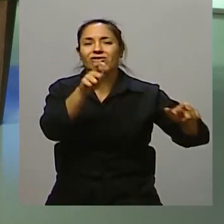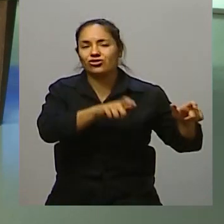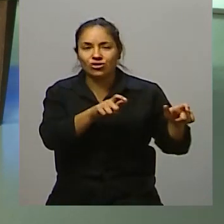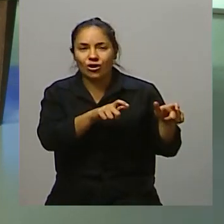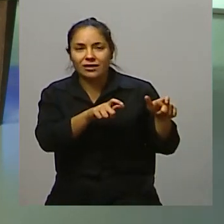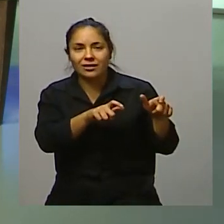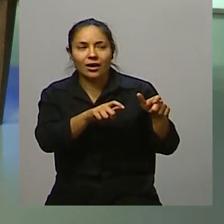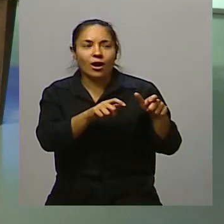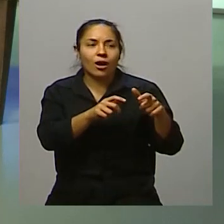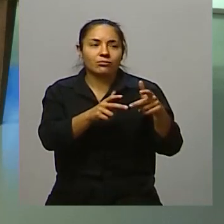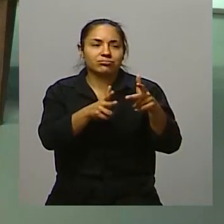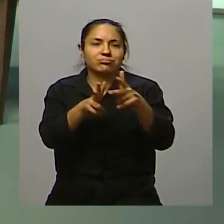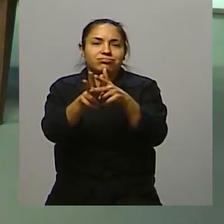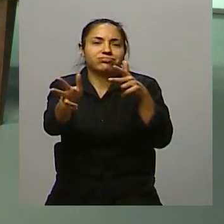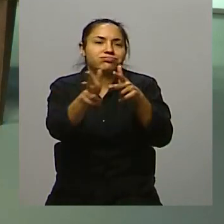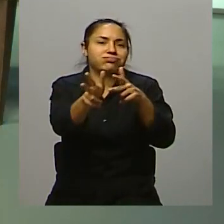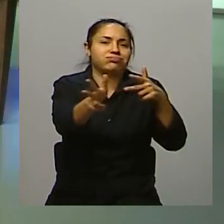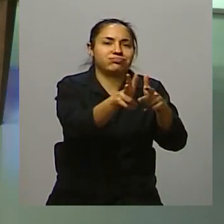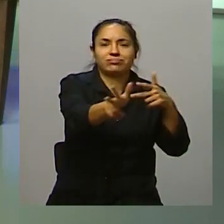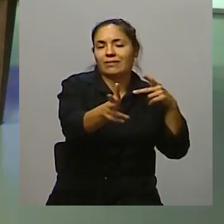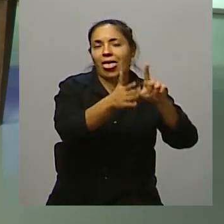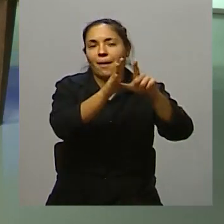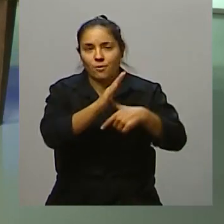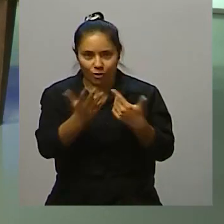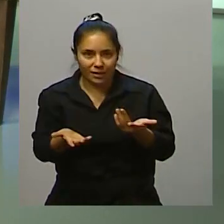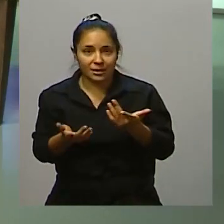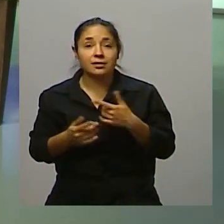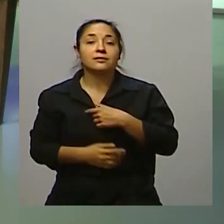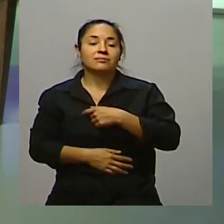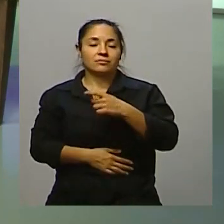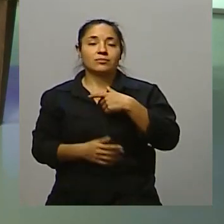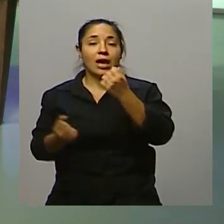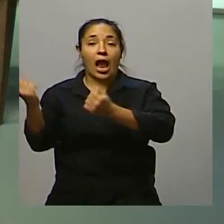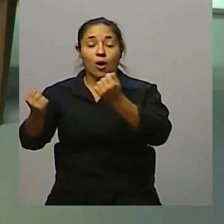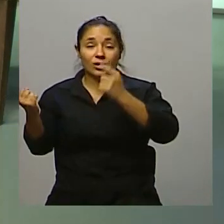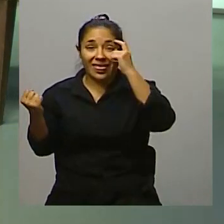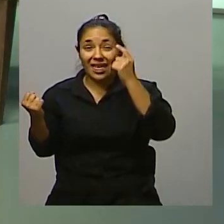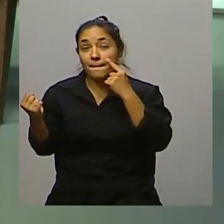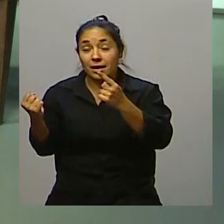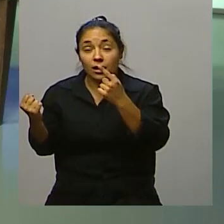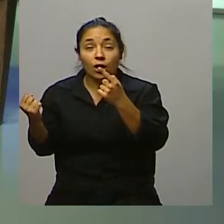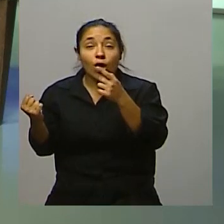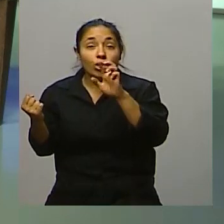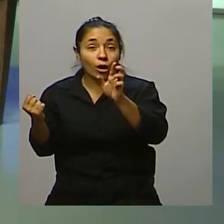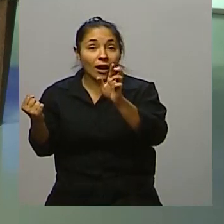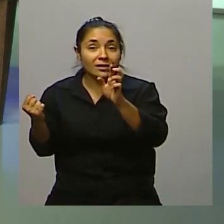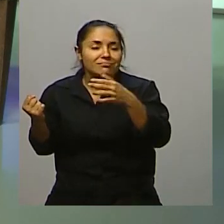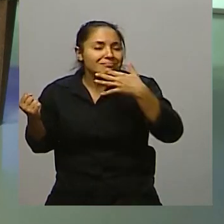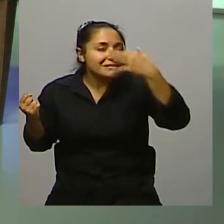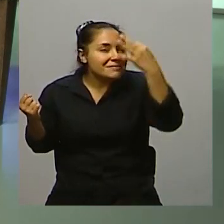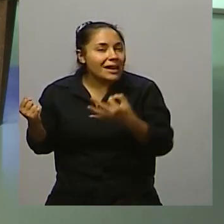Entonces, probablemente, si bien el gobierno también compraría ese vehículo a los $10.000, el verdadero precio que tiene el vehículo para